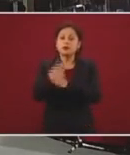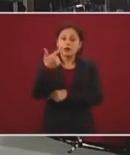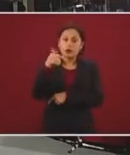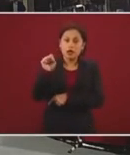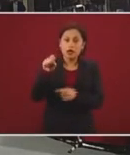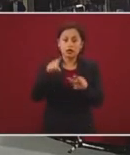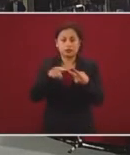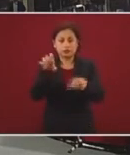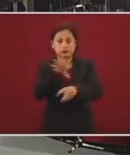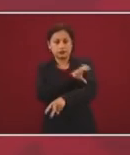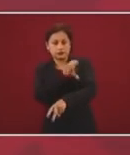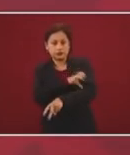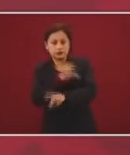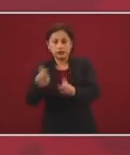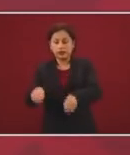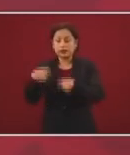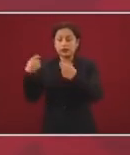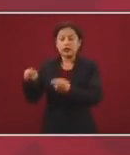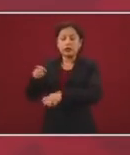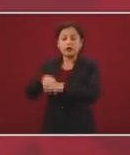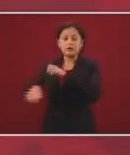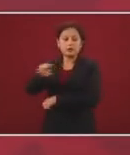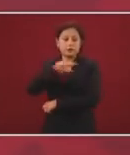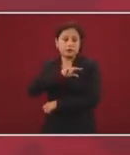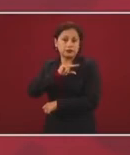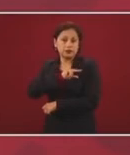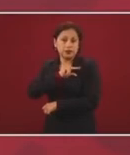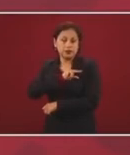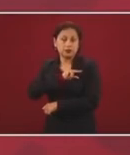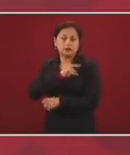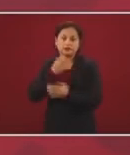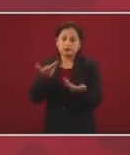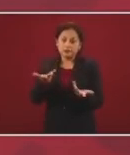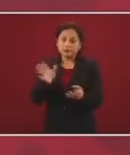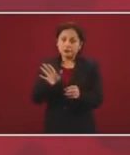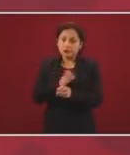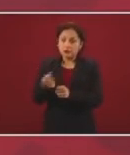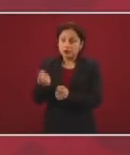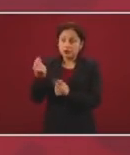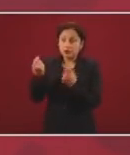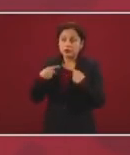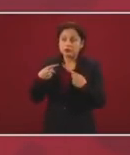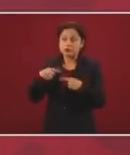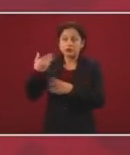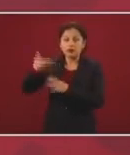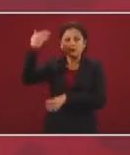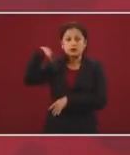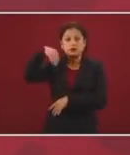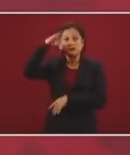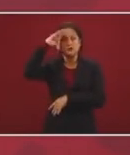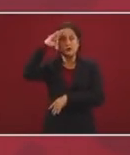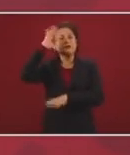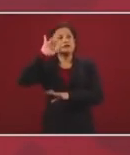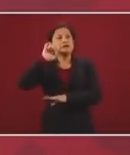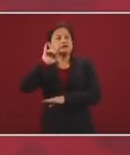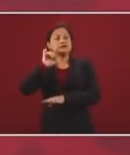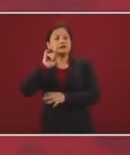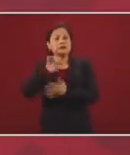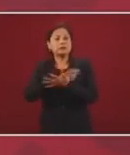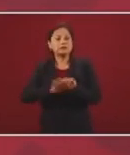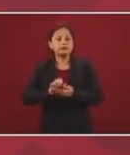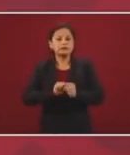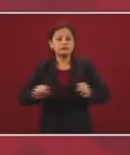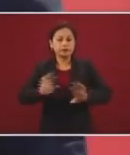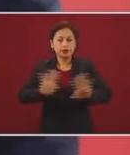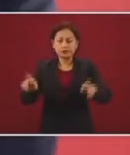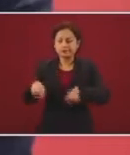oposición no se construirá ninguna presa, salvo el caso de la ampliación en la hidroeléctrica de Chicoacén. Esto respondió ante el cuestionamiento de